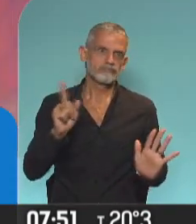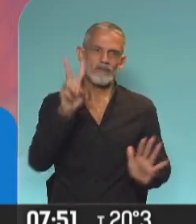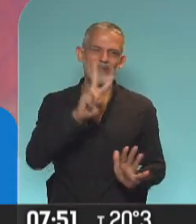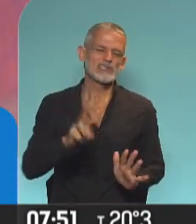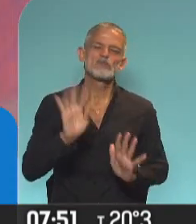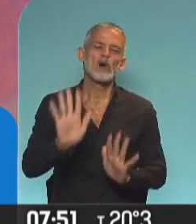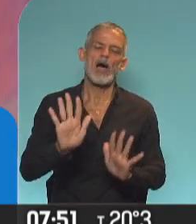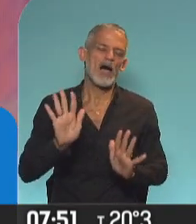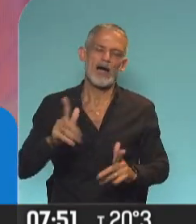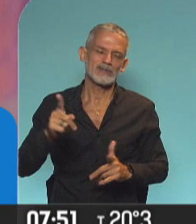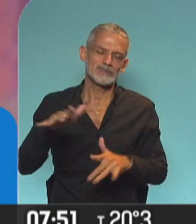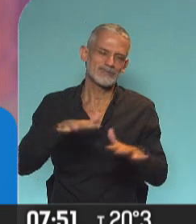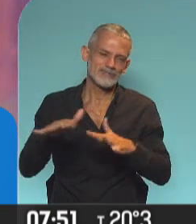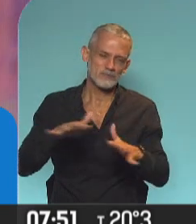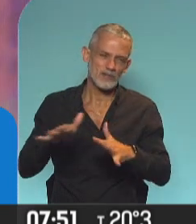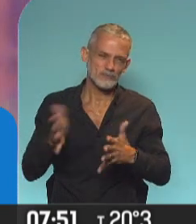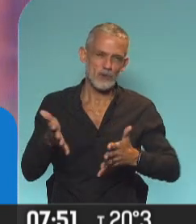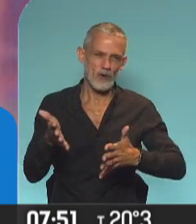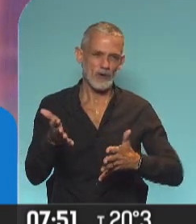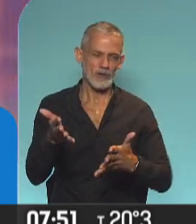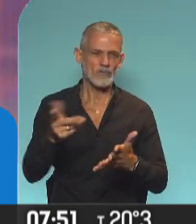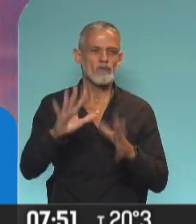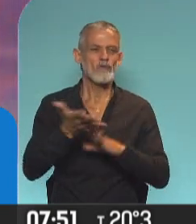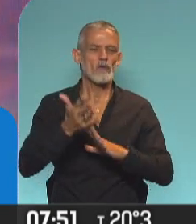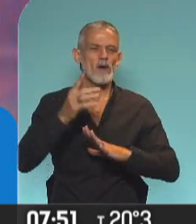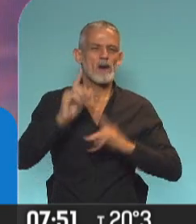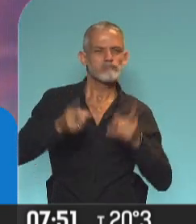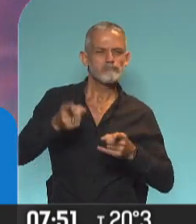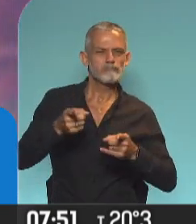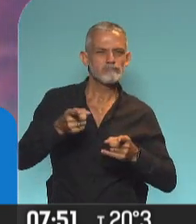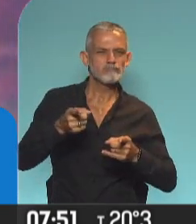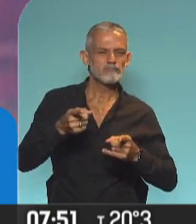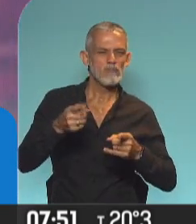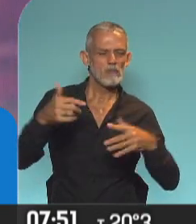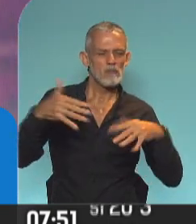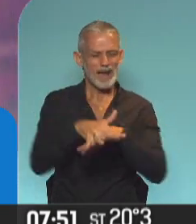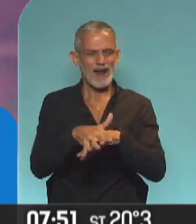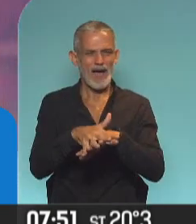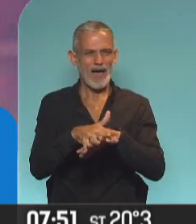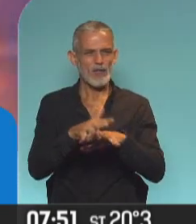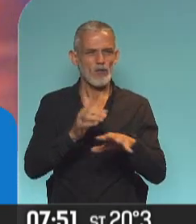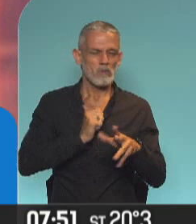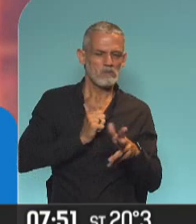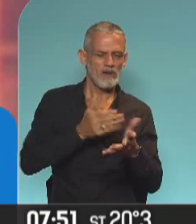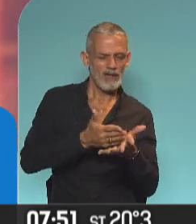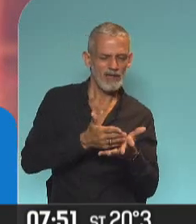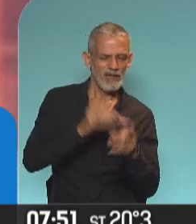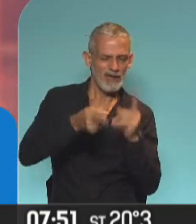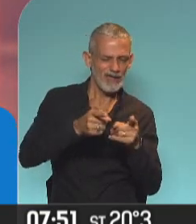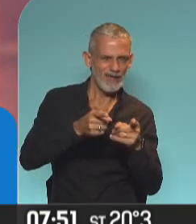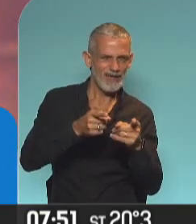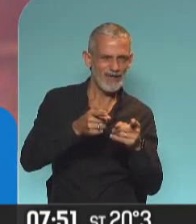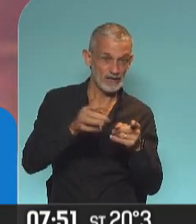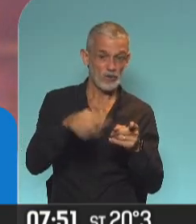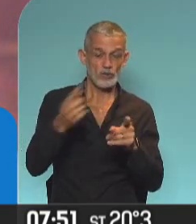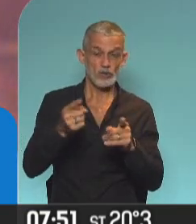Venezuela, que es una situación, vive una situación, un tipo de régimen, llamémosle, híbrido, mixto, ambiguo, en el cual conviven